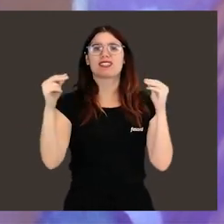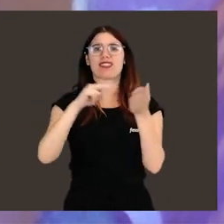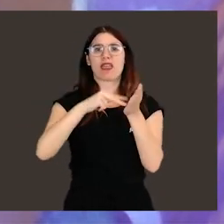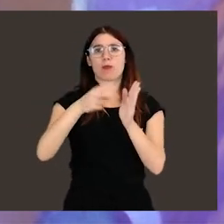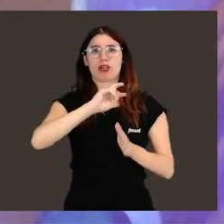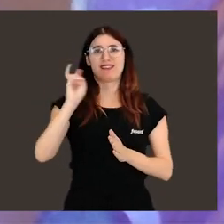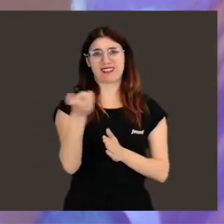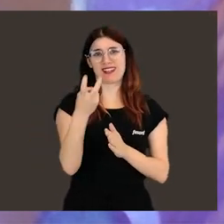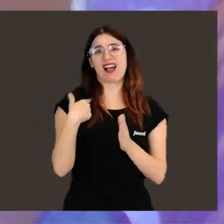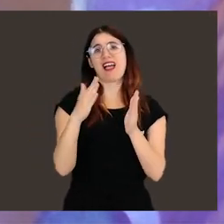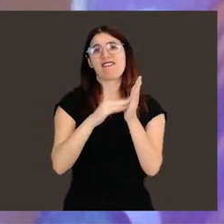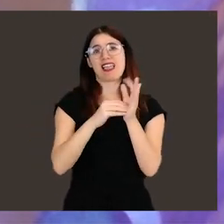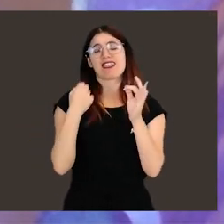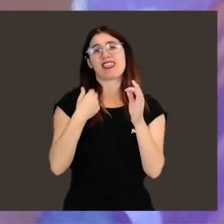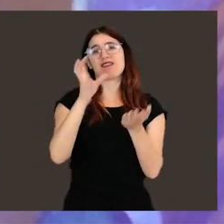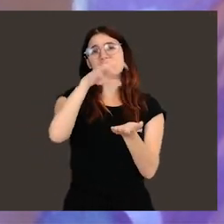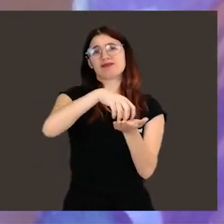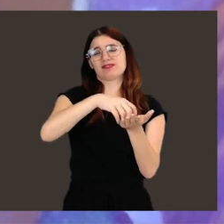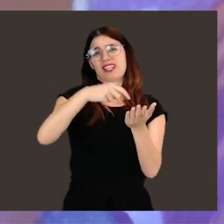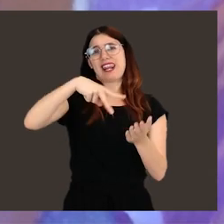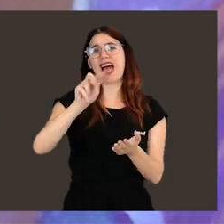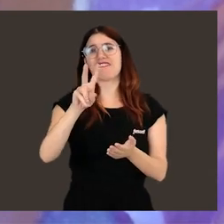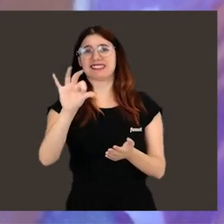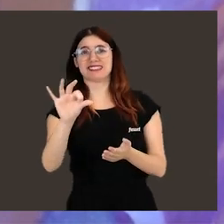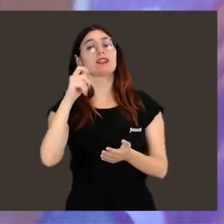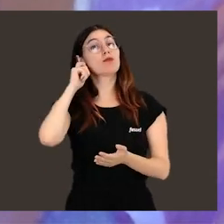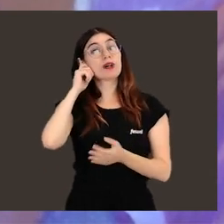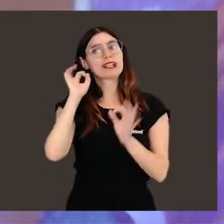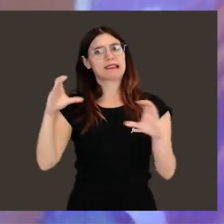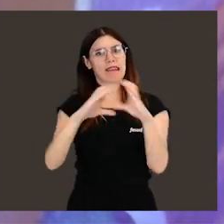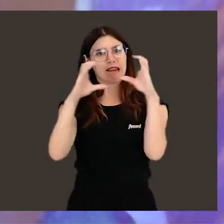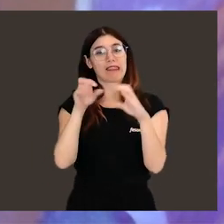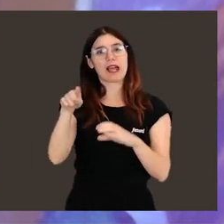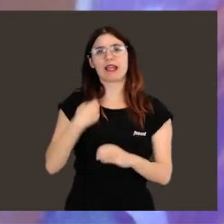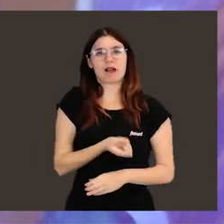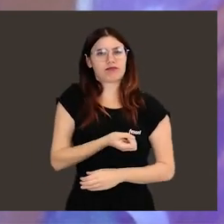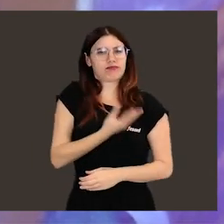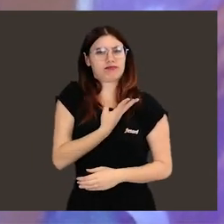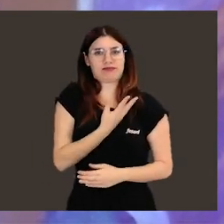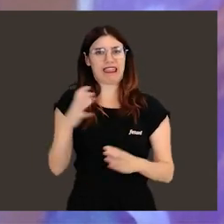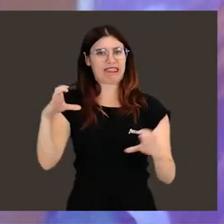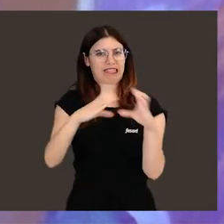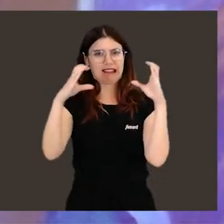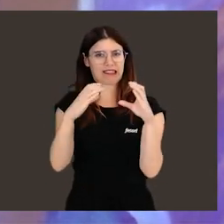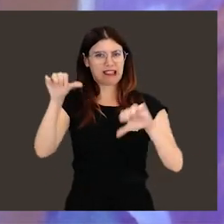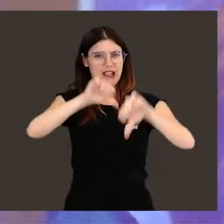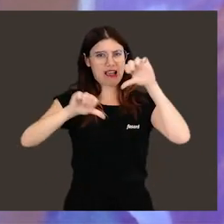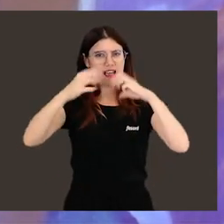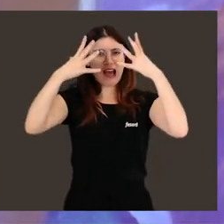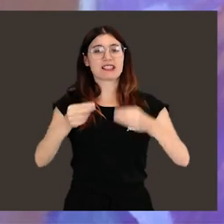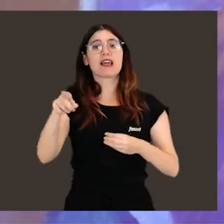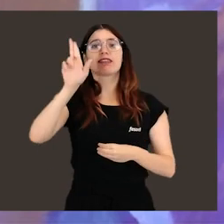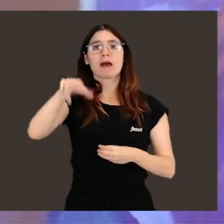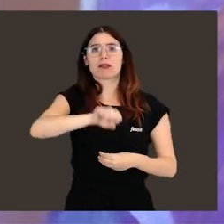proyecto de la Universidad Politécnica de Valencia y las naves dones de ciencia. Apasionada por la ciencia, es